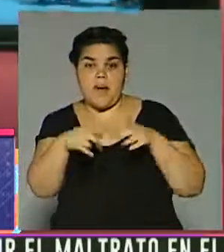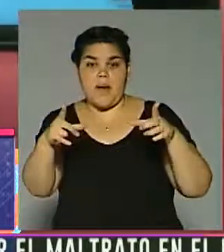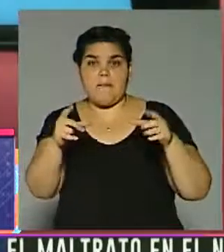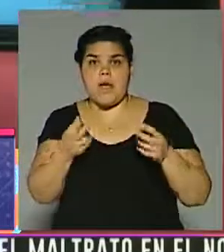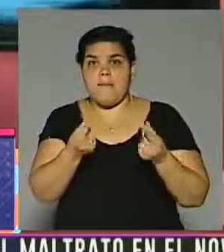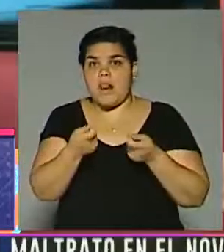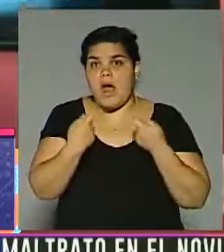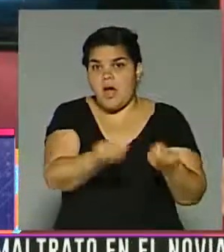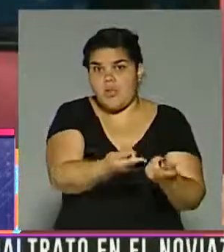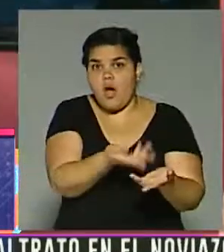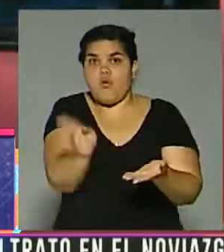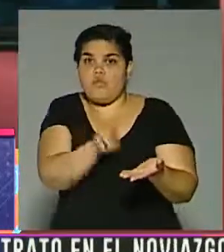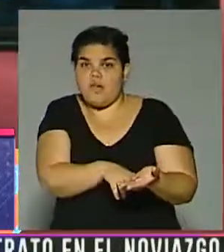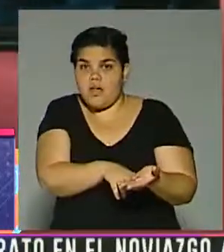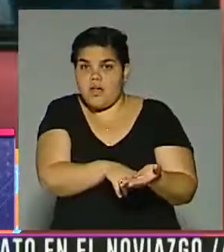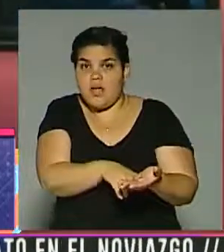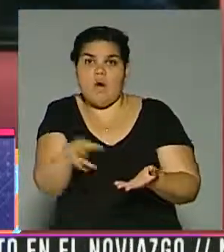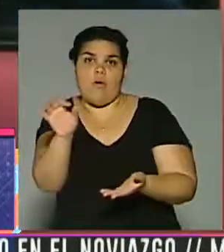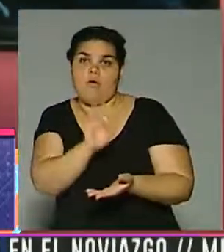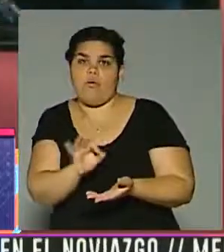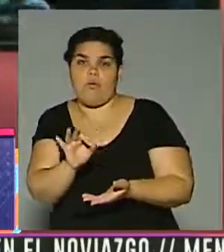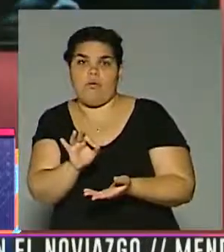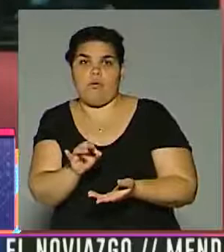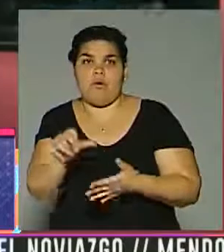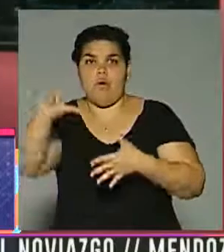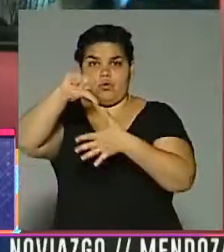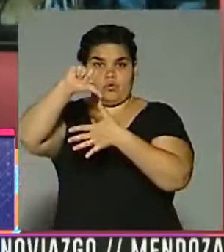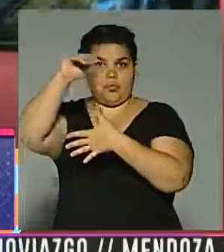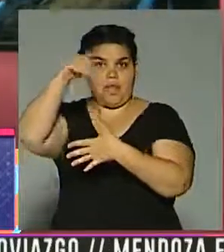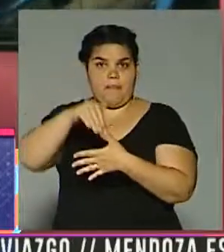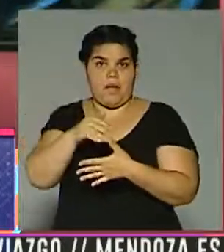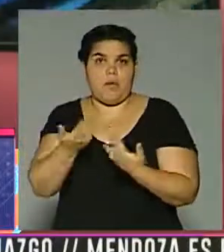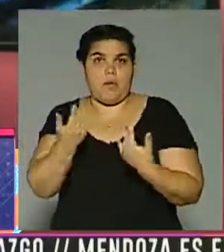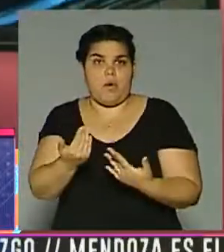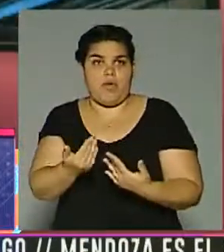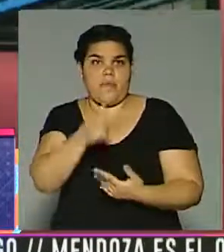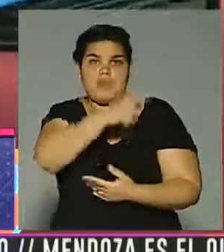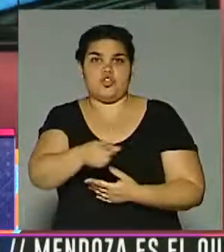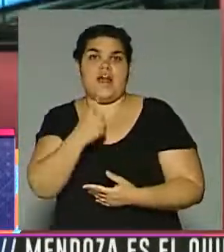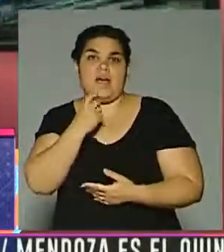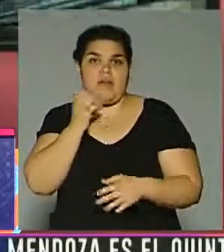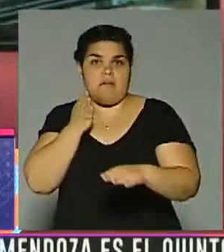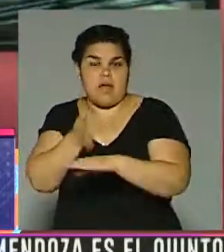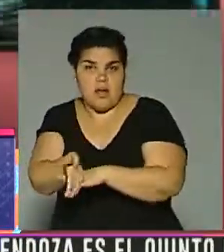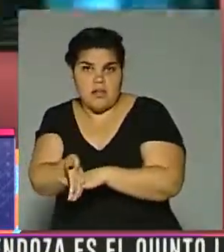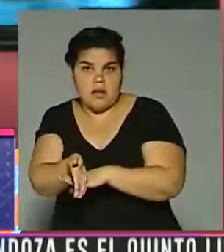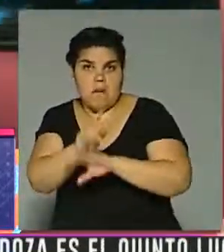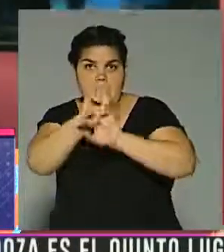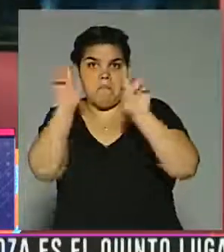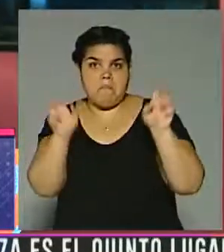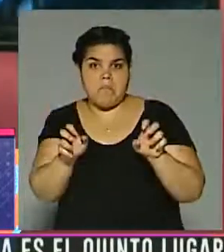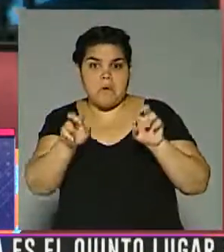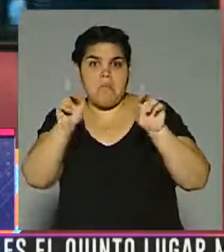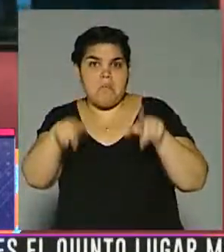la gente, si se va a hacer en Sudamérica, se va a permitir el ingreso de gente de River o cómo se va a llevar a cabo ese tema,